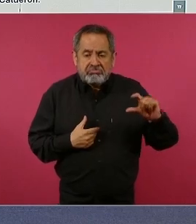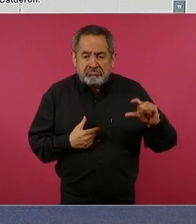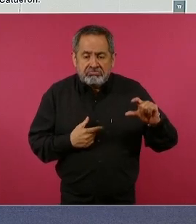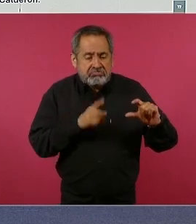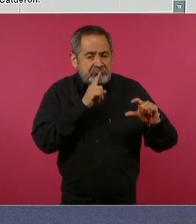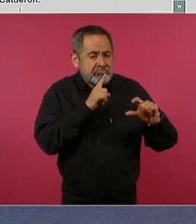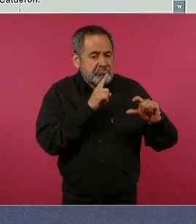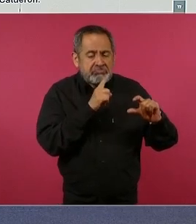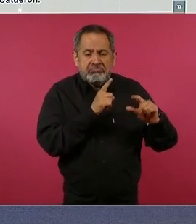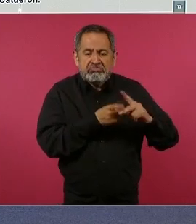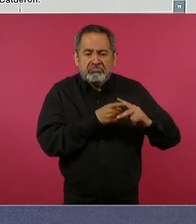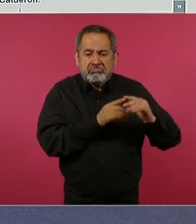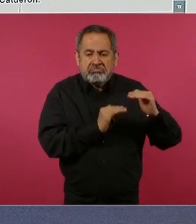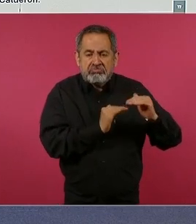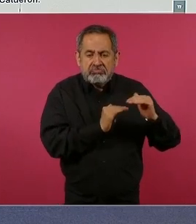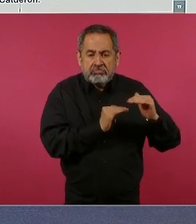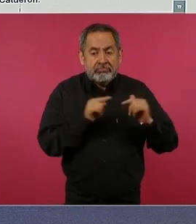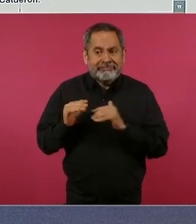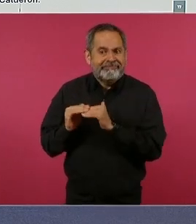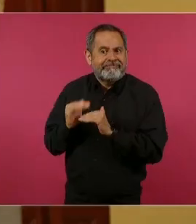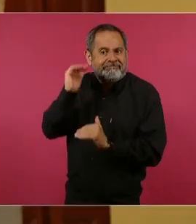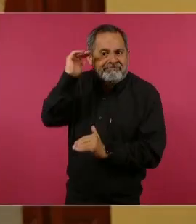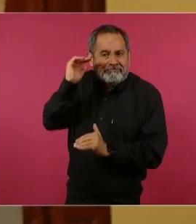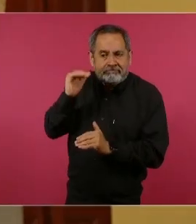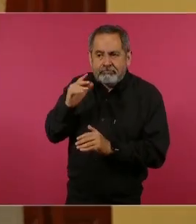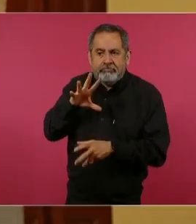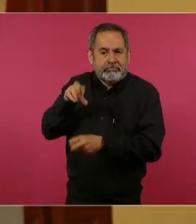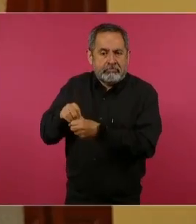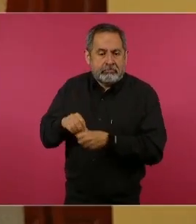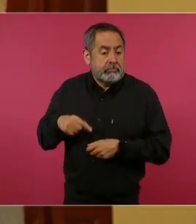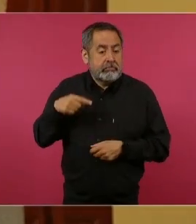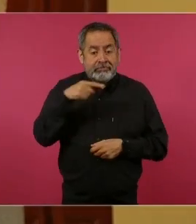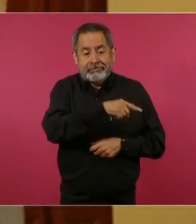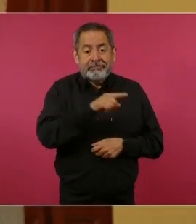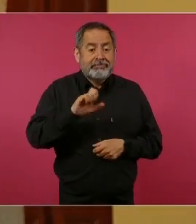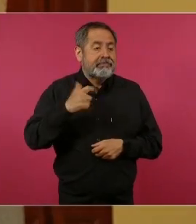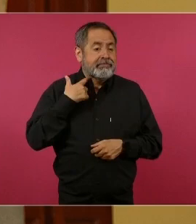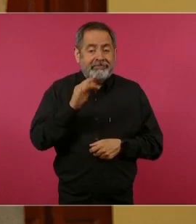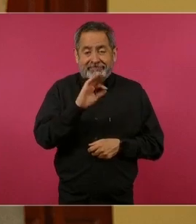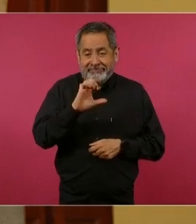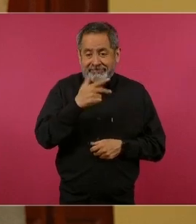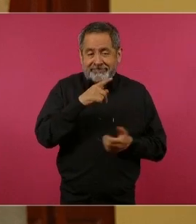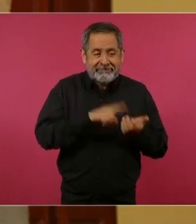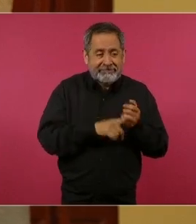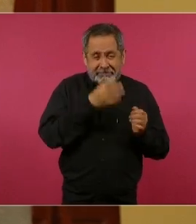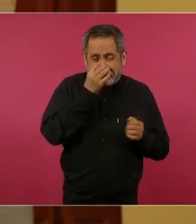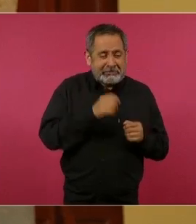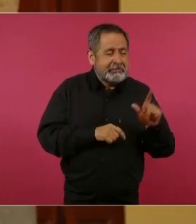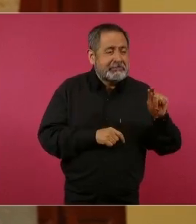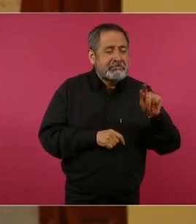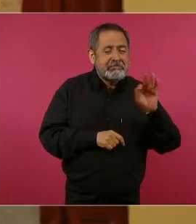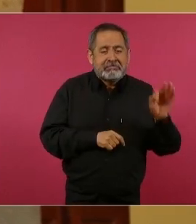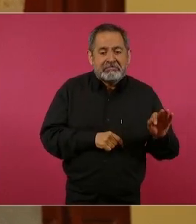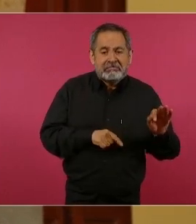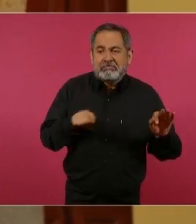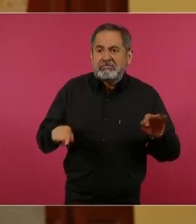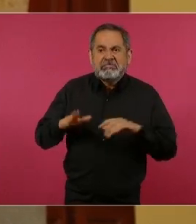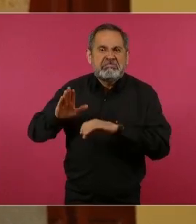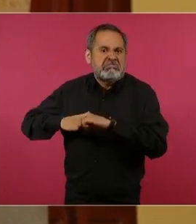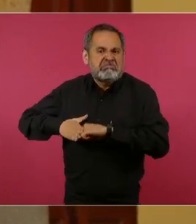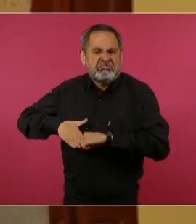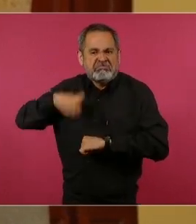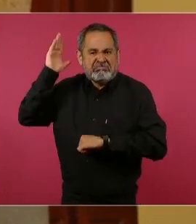La inversión del sexenio de Calderón representa el 70% de la inversión que tenemos desarrollada en este sexenio, por